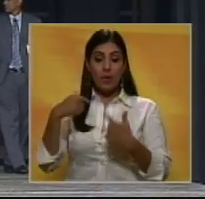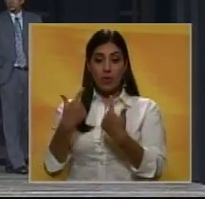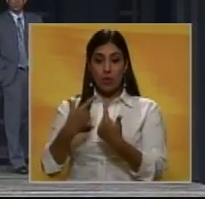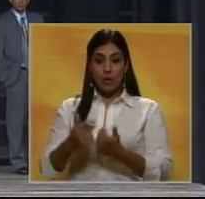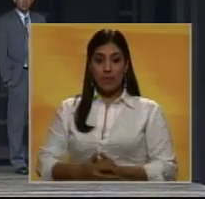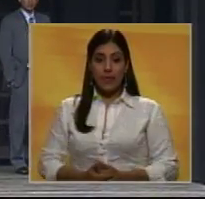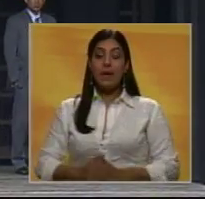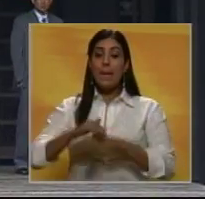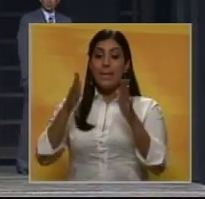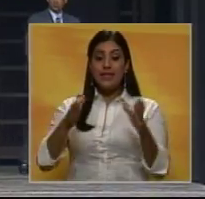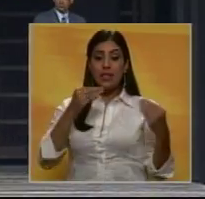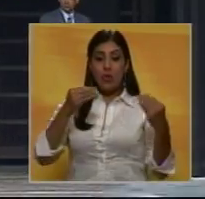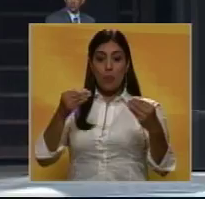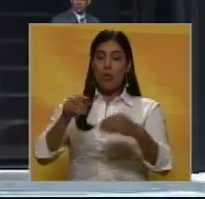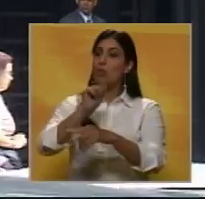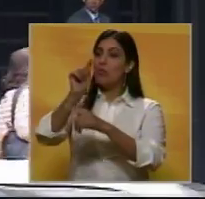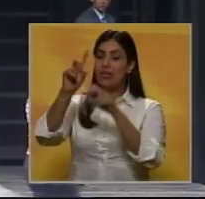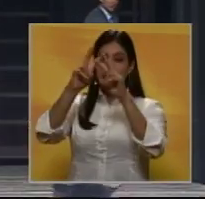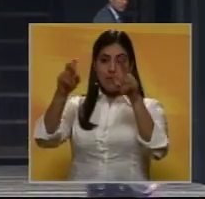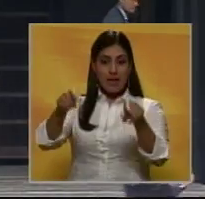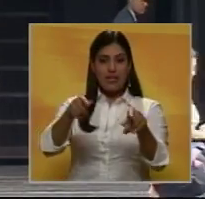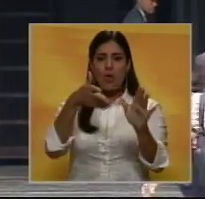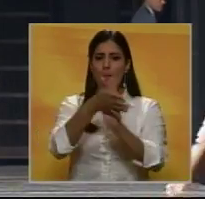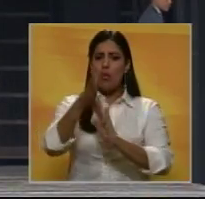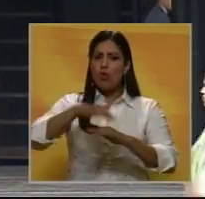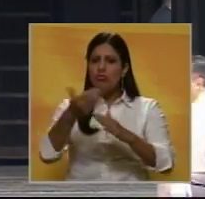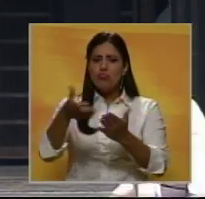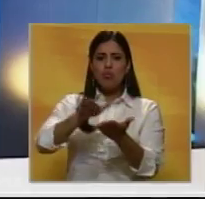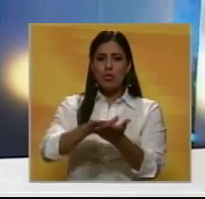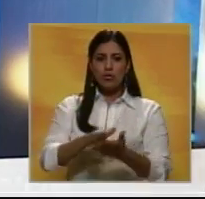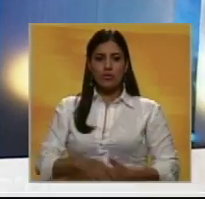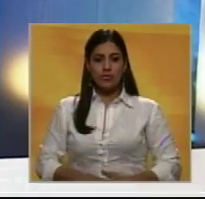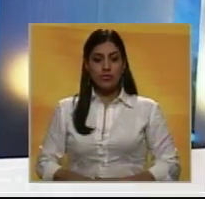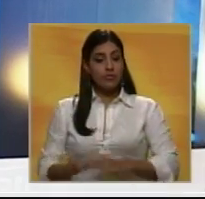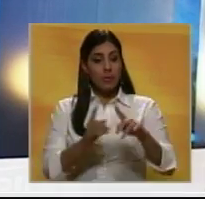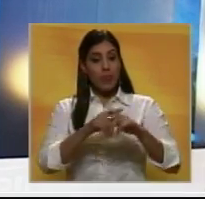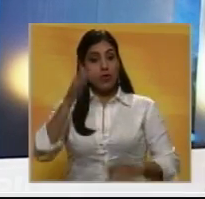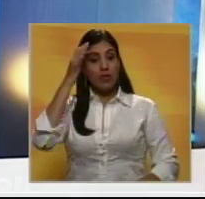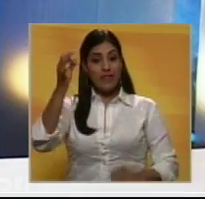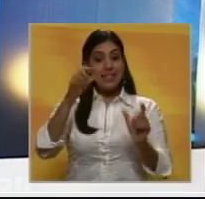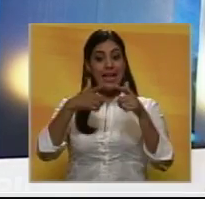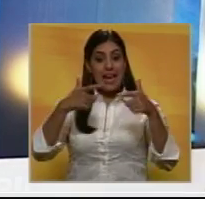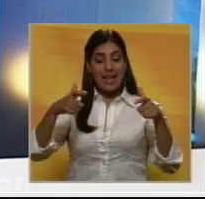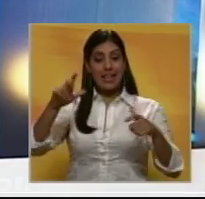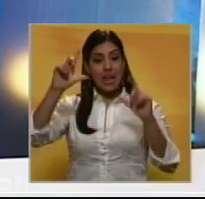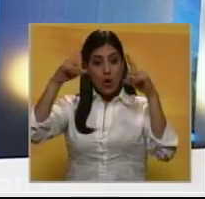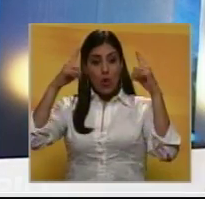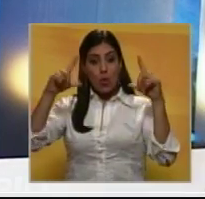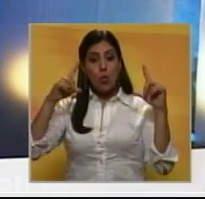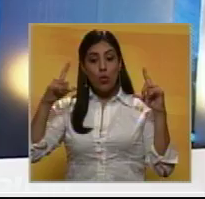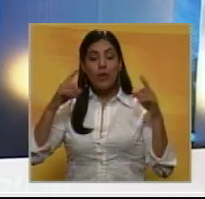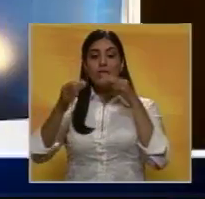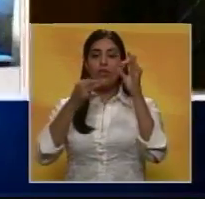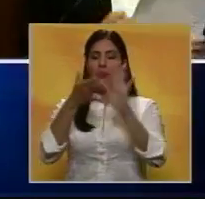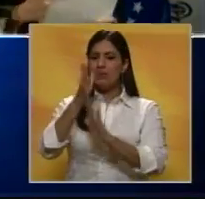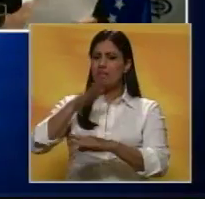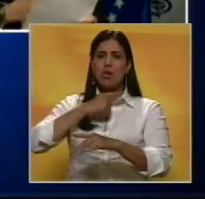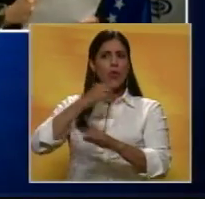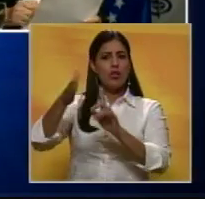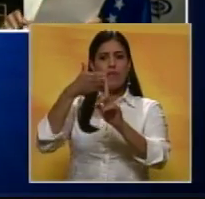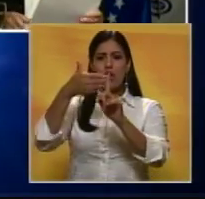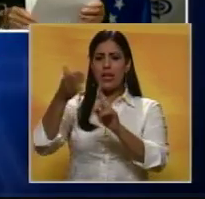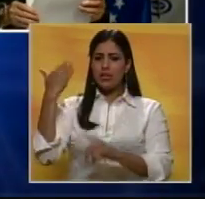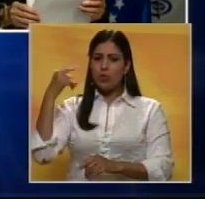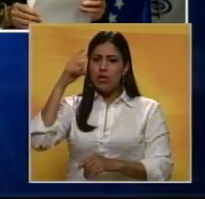entidad. El Ministerio Público ordenó investigar estos hechos. La fiscal general de la República, Luis Ortega Díaz, condenó la violencia